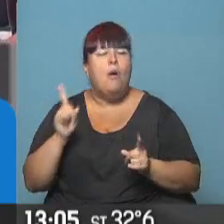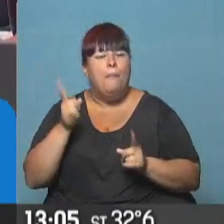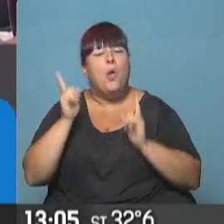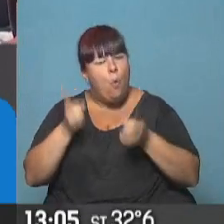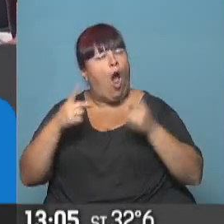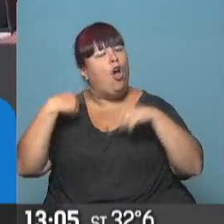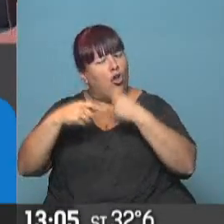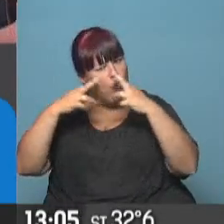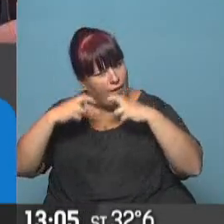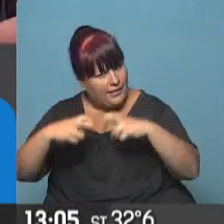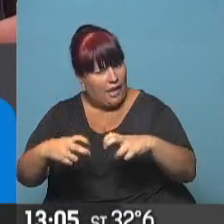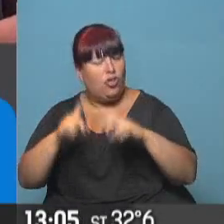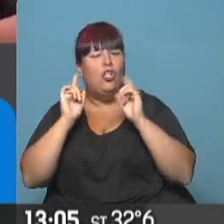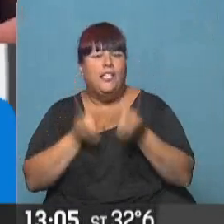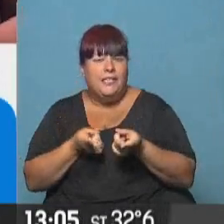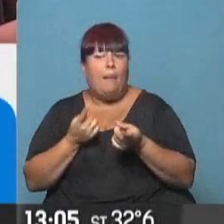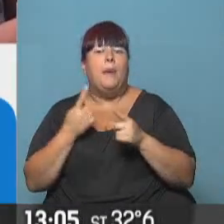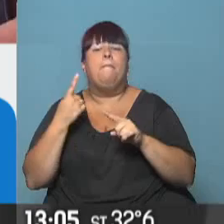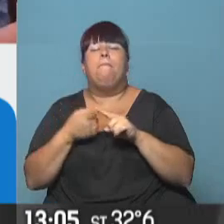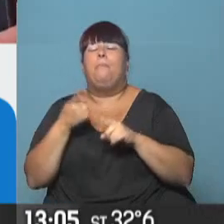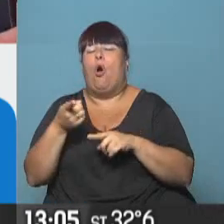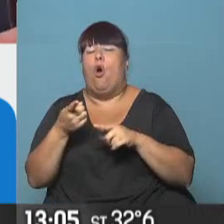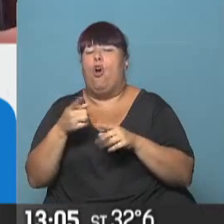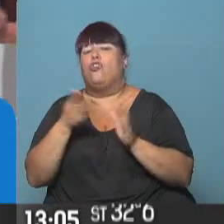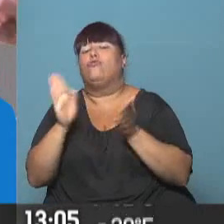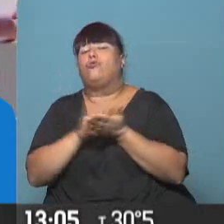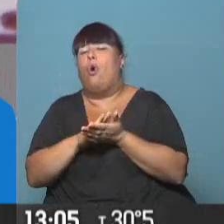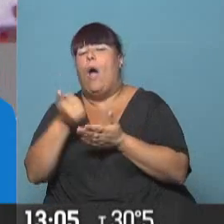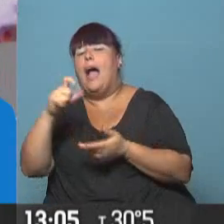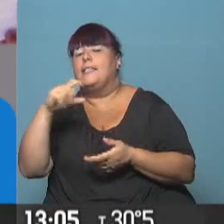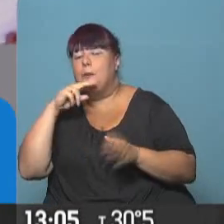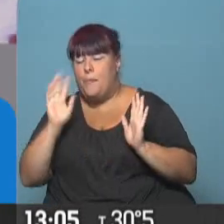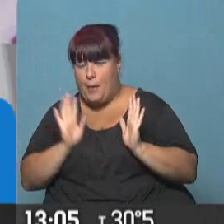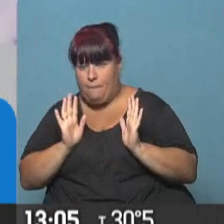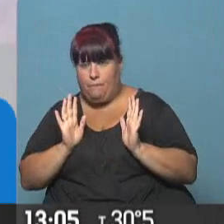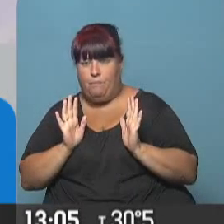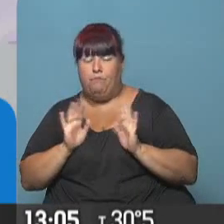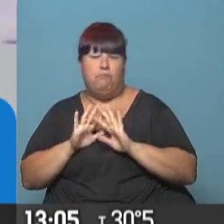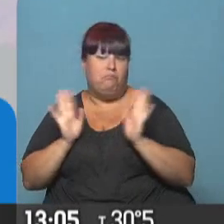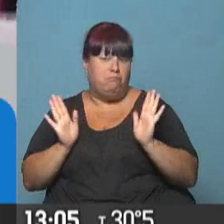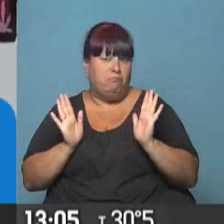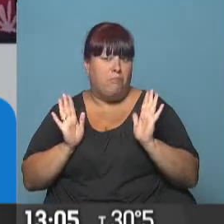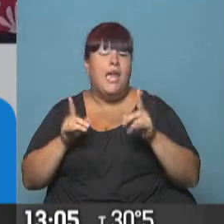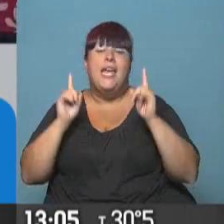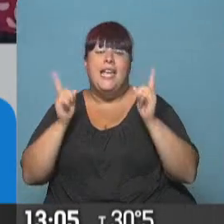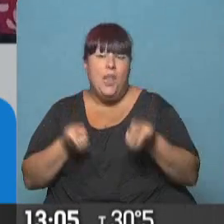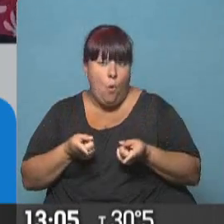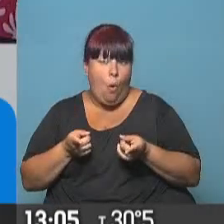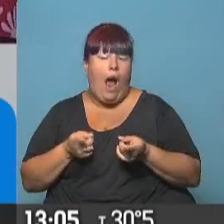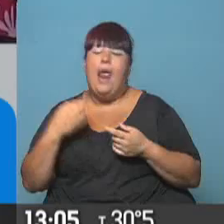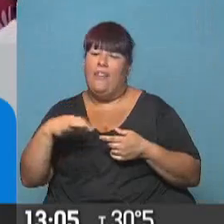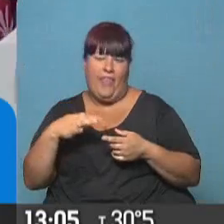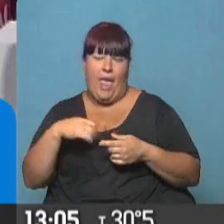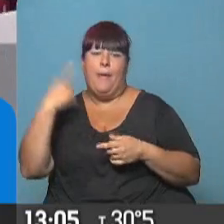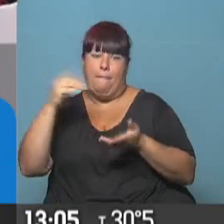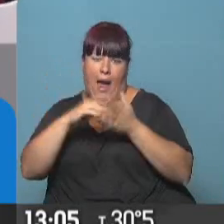las investigaciones, sobre todo también por la línea del lado de la CB. Bueno, de todas maneras, tienen que hacerle